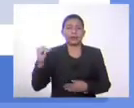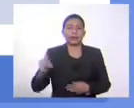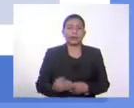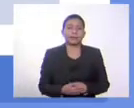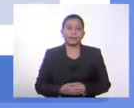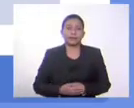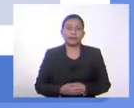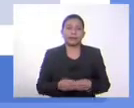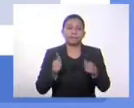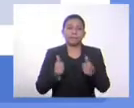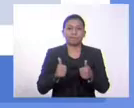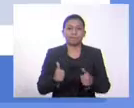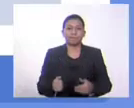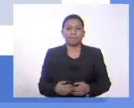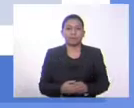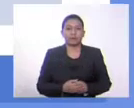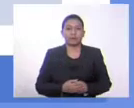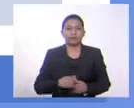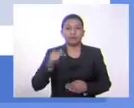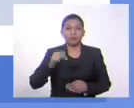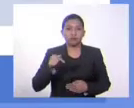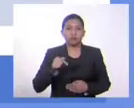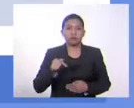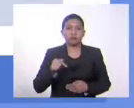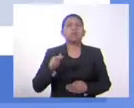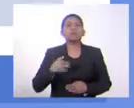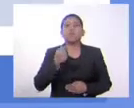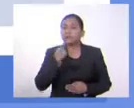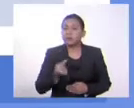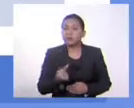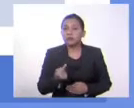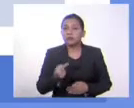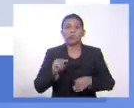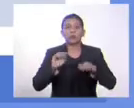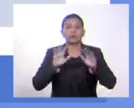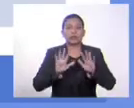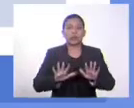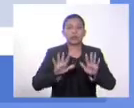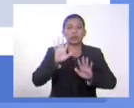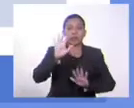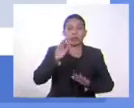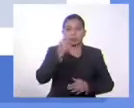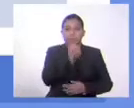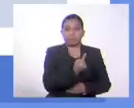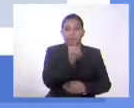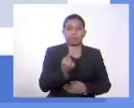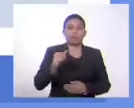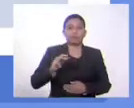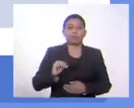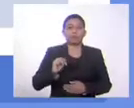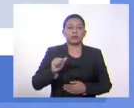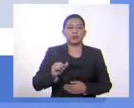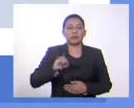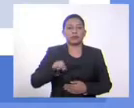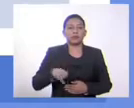magistrados. Uno de ellos, pues, será el presidente, que además es el presidente del órgano judicial.